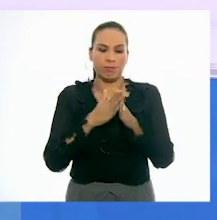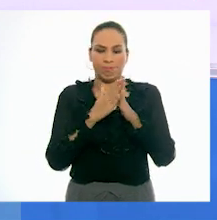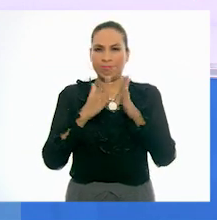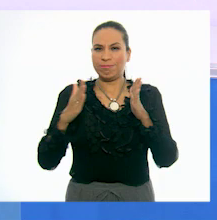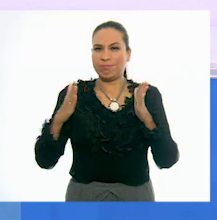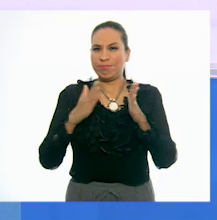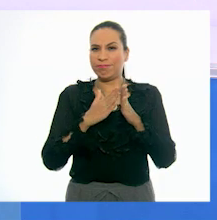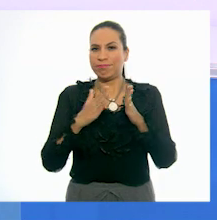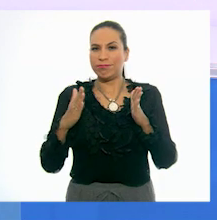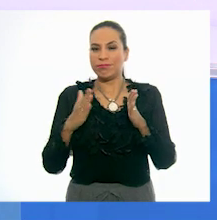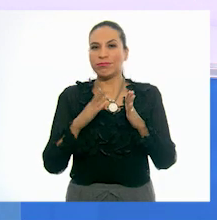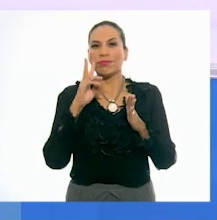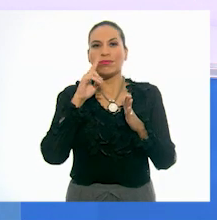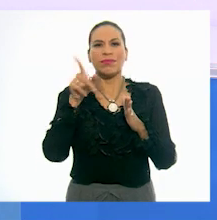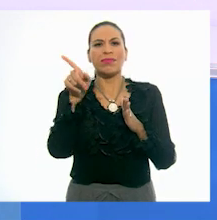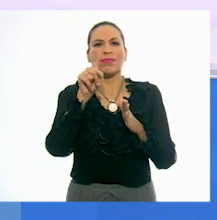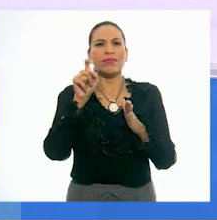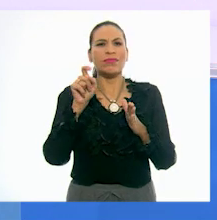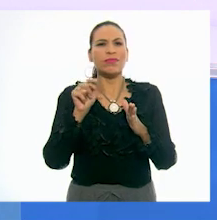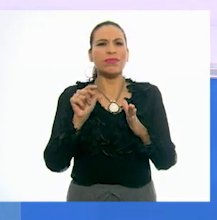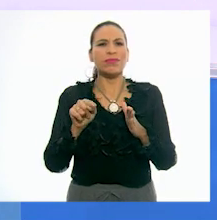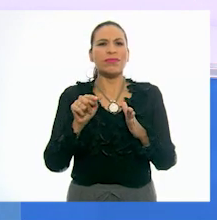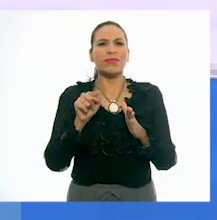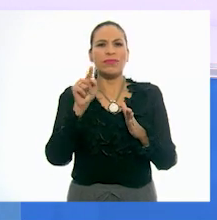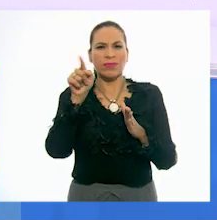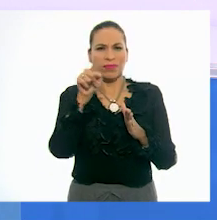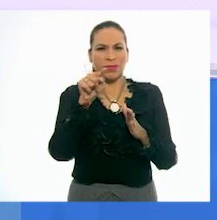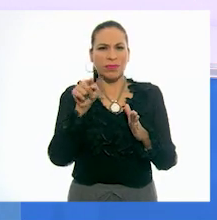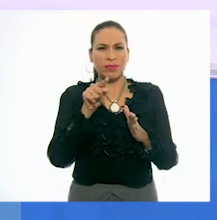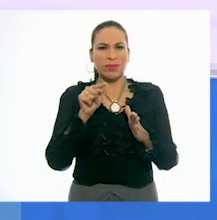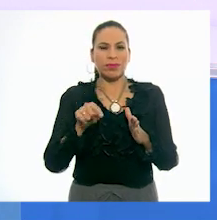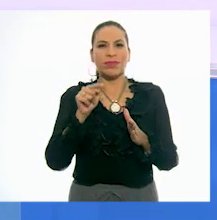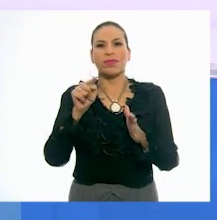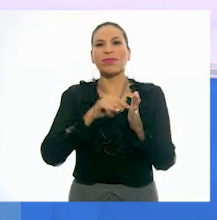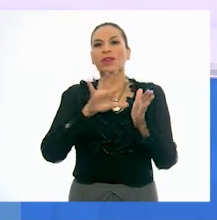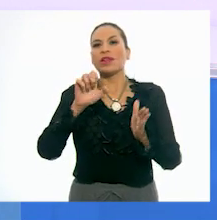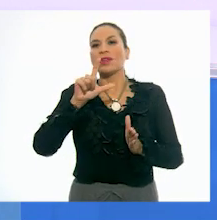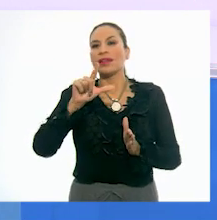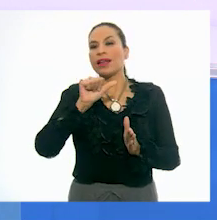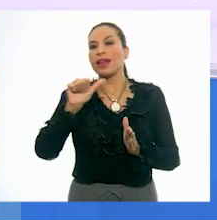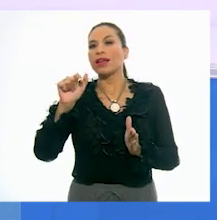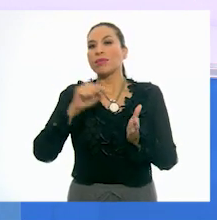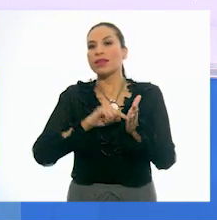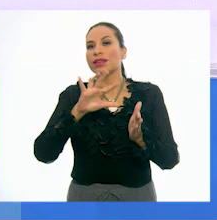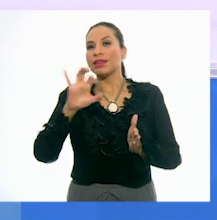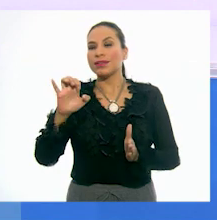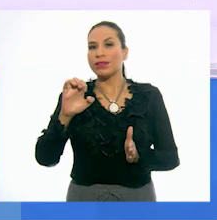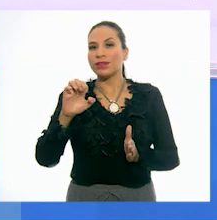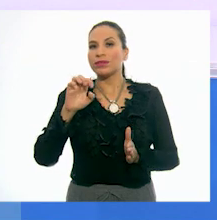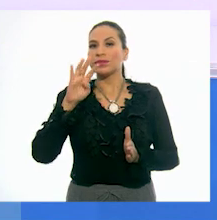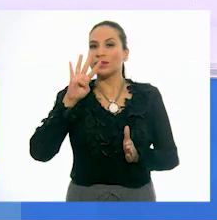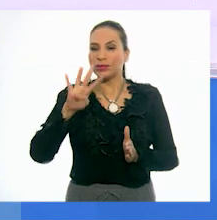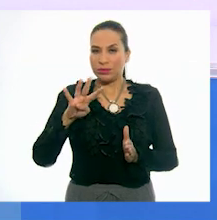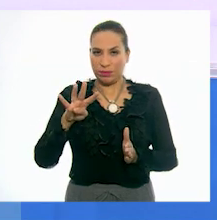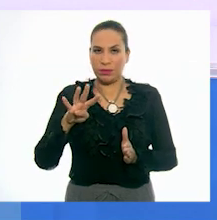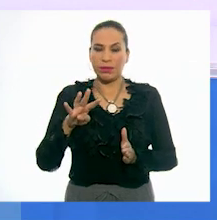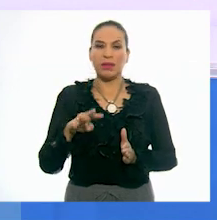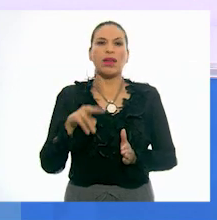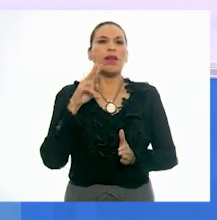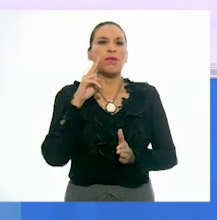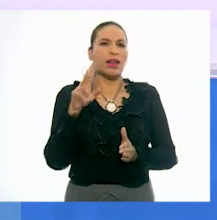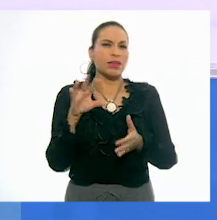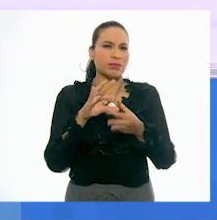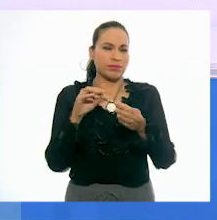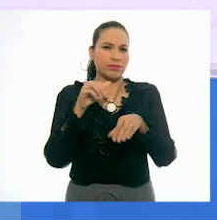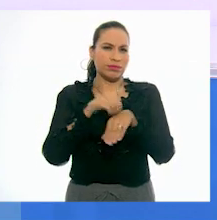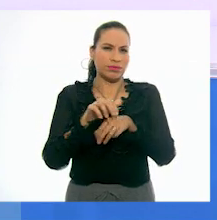pequeña llave que vaya aproximadamente desde 1517 a 1519. Y vamos a